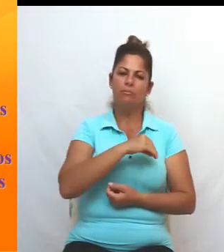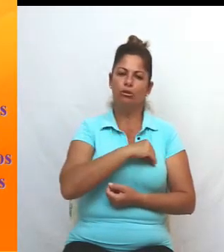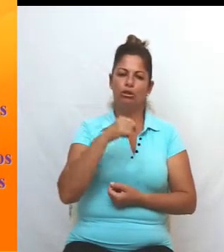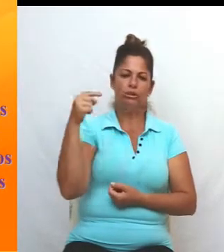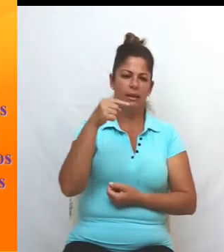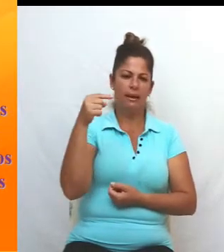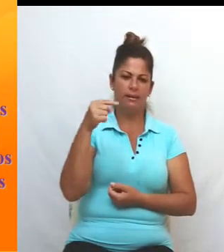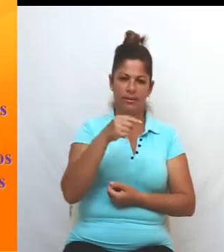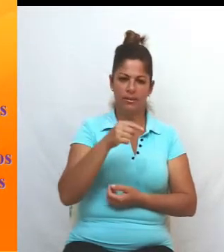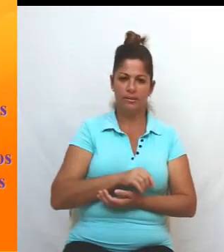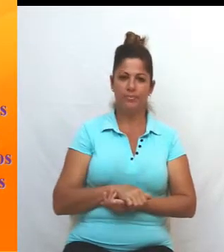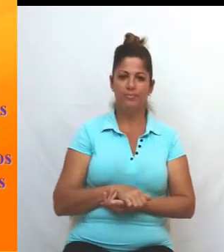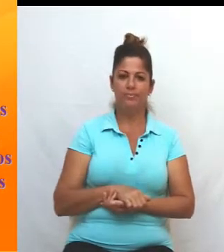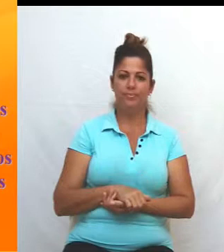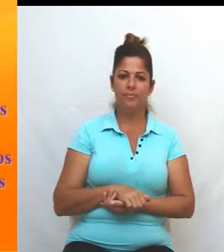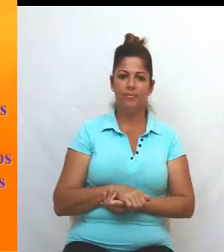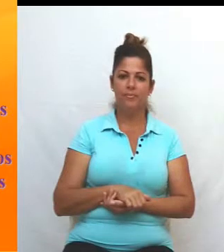emociones negativas